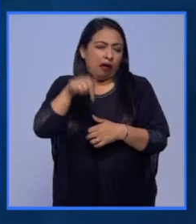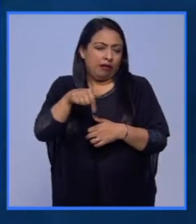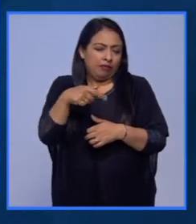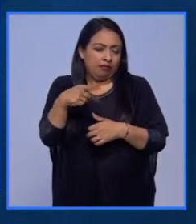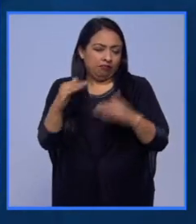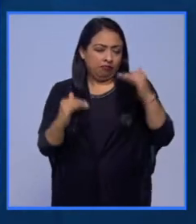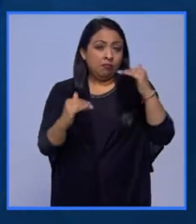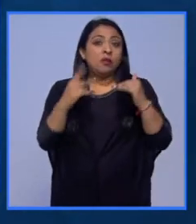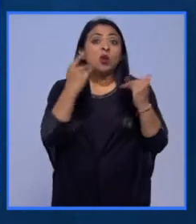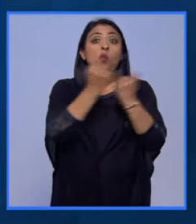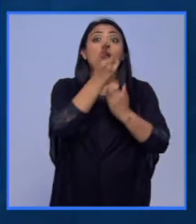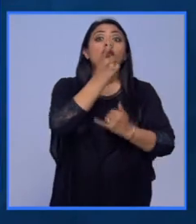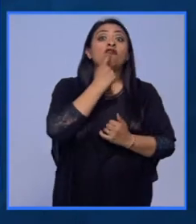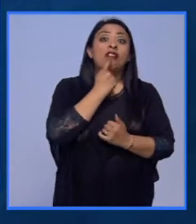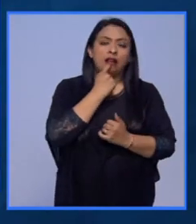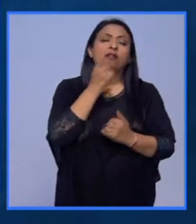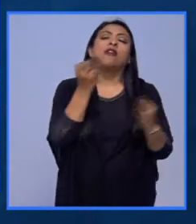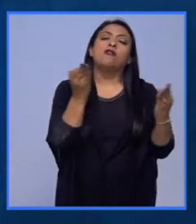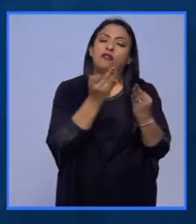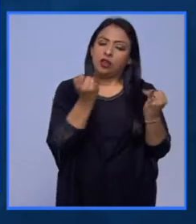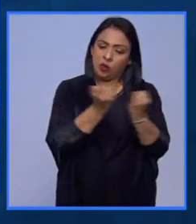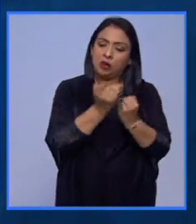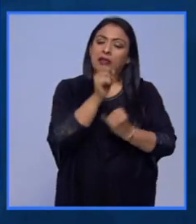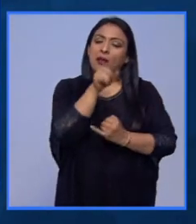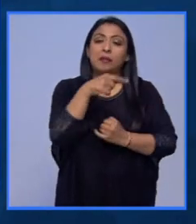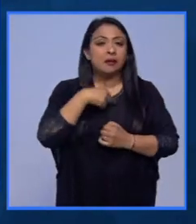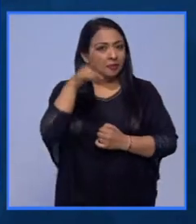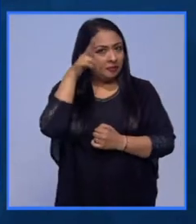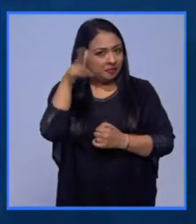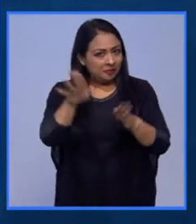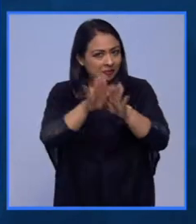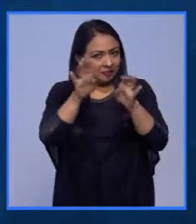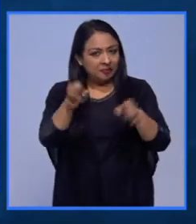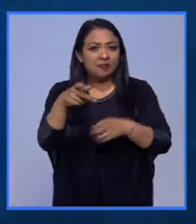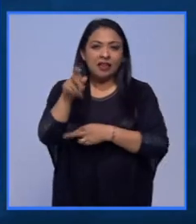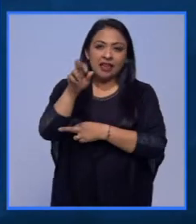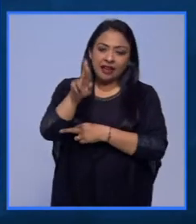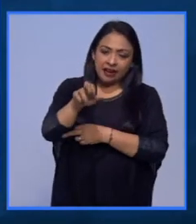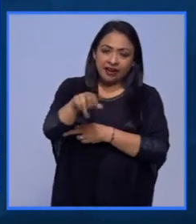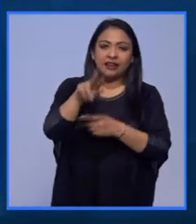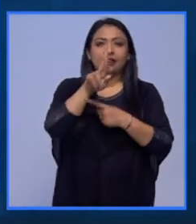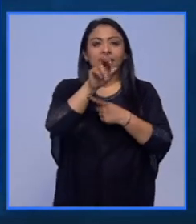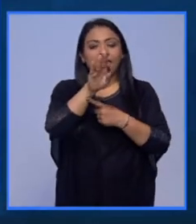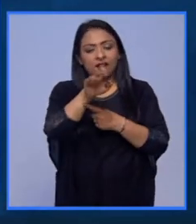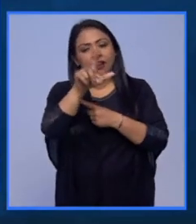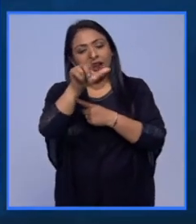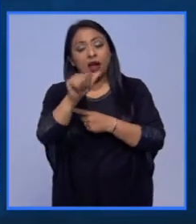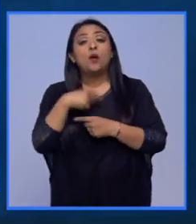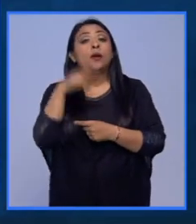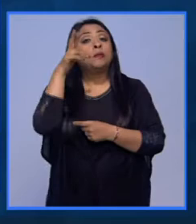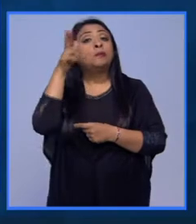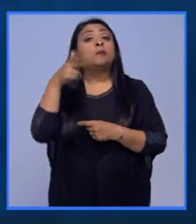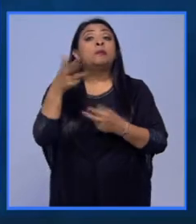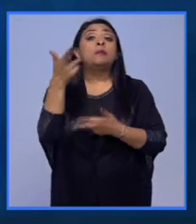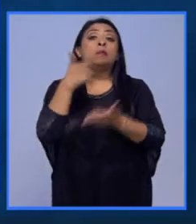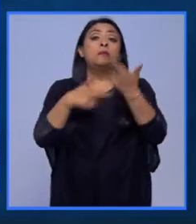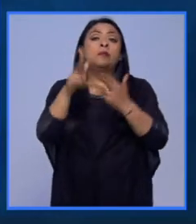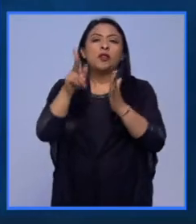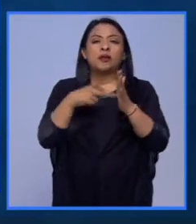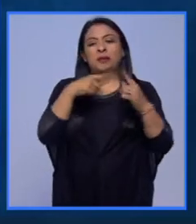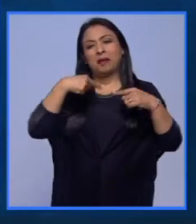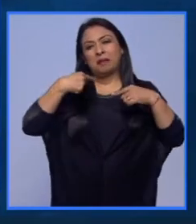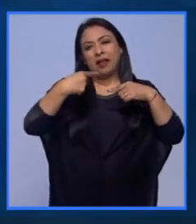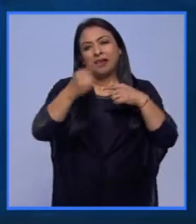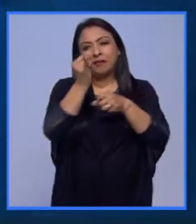en Finlandia, Juan Arturo. También hace frío, sí, evidentemente. Hola, ¿qué tal? ¿Cómo están, Karen, Rafa, Laura? Lo que vamos a tener hoy es, regresando a nuestra serie